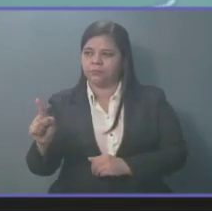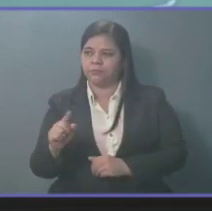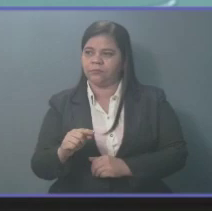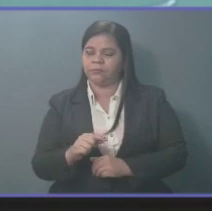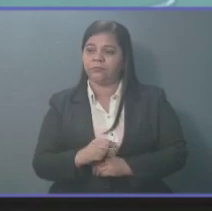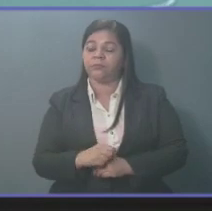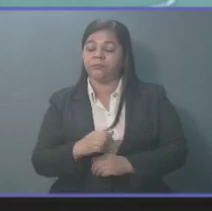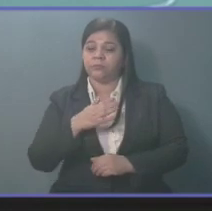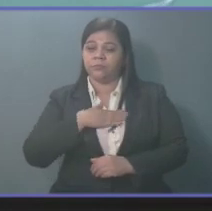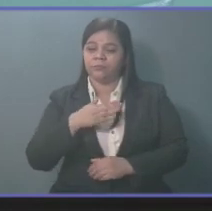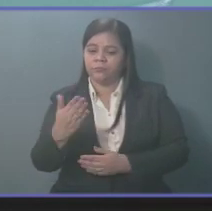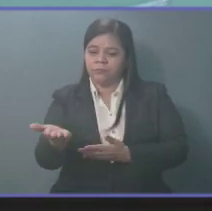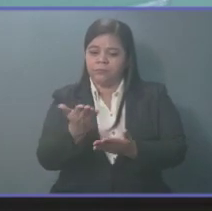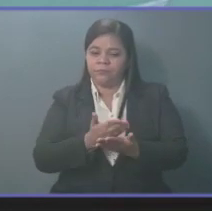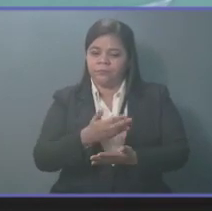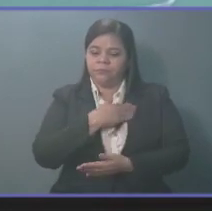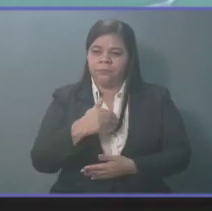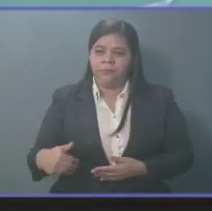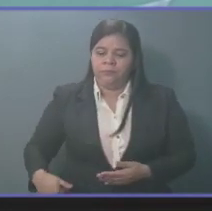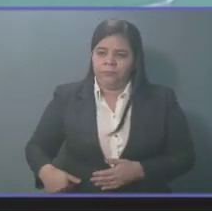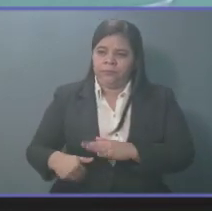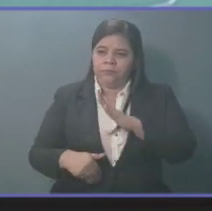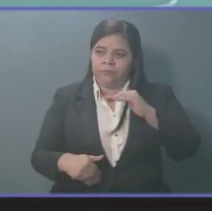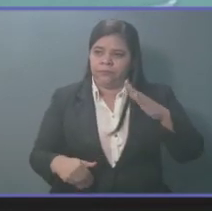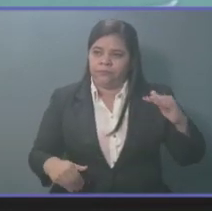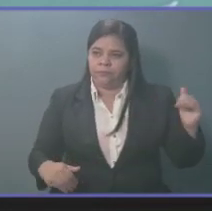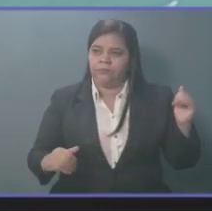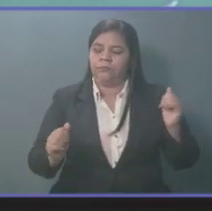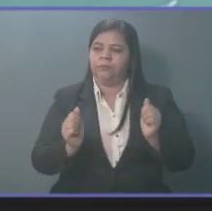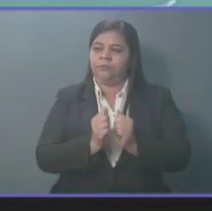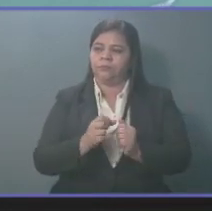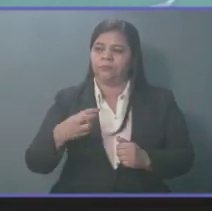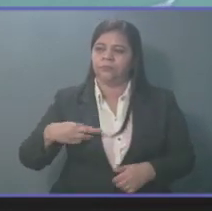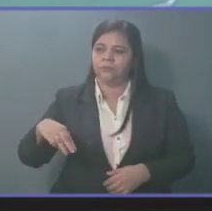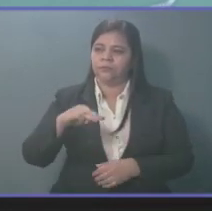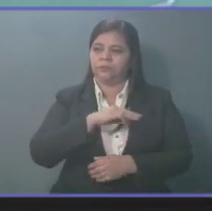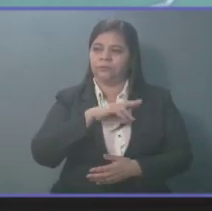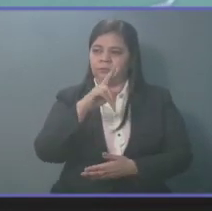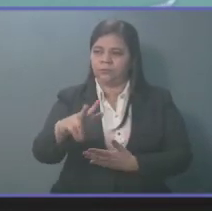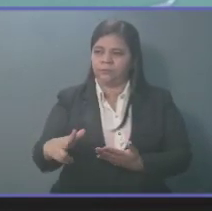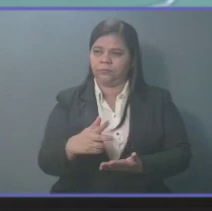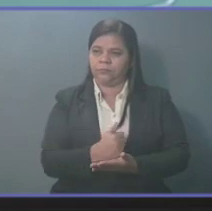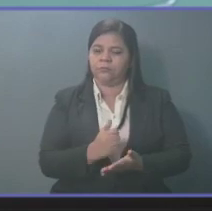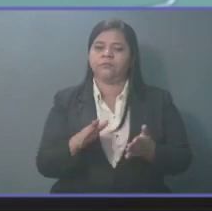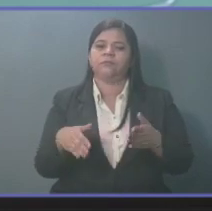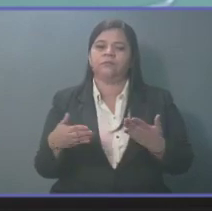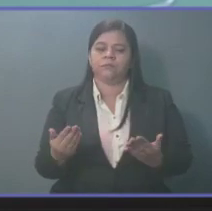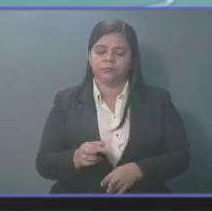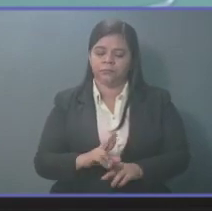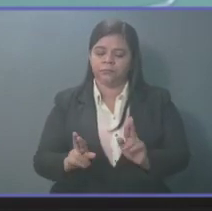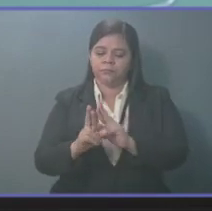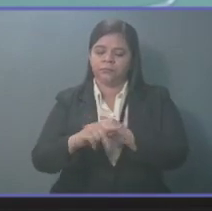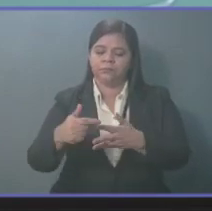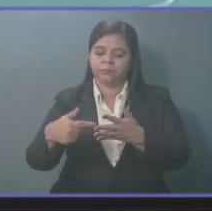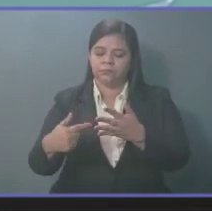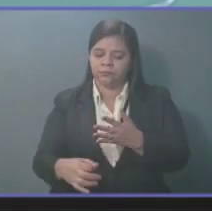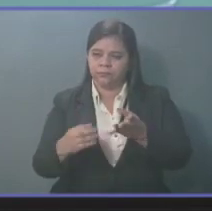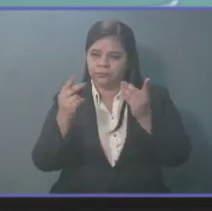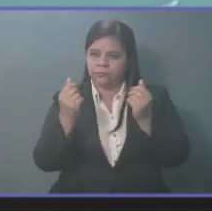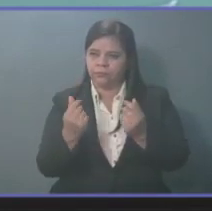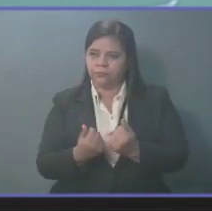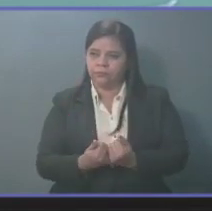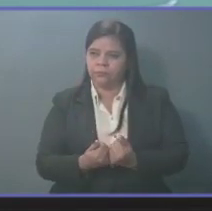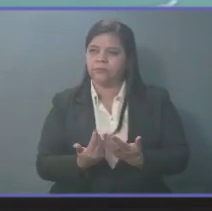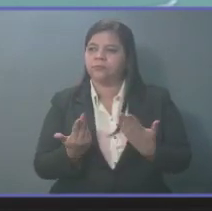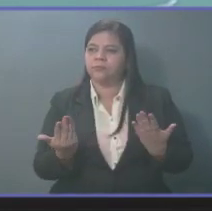2048-6-2020-1 que contiene iniciativa del Presidente de la República por medio del Ministro de Hacienda en el sentido se reforme la Ley de Presupuesto